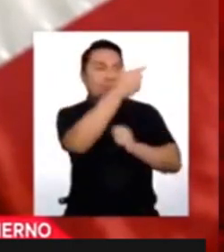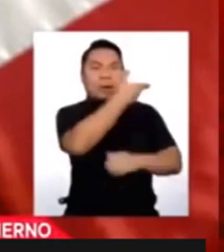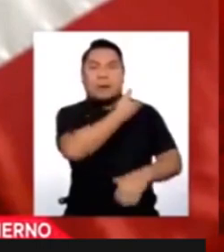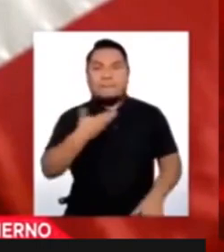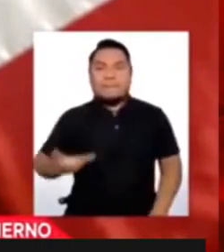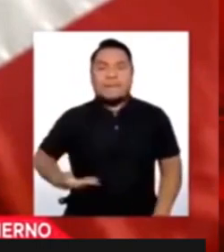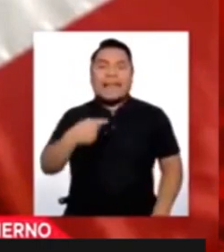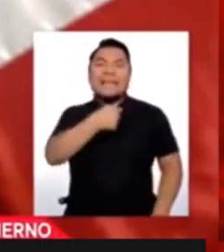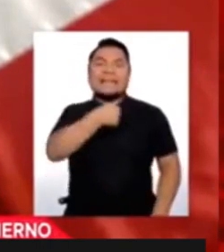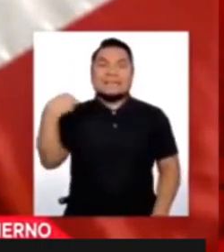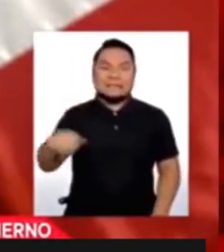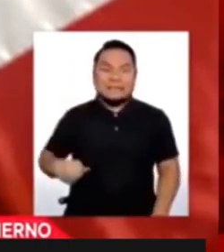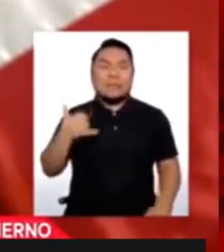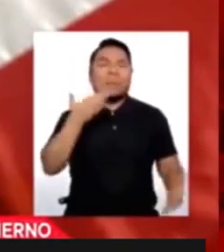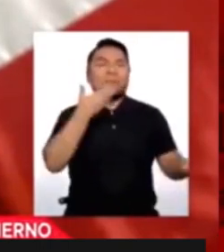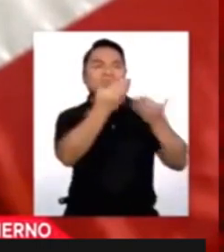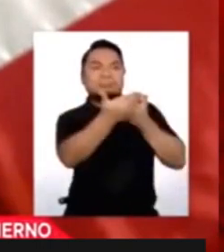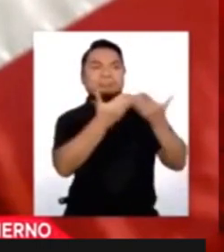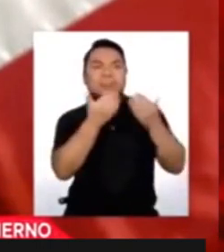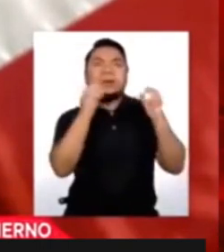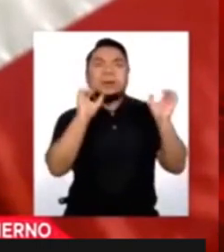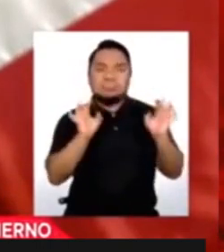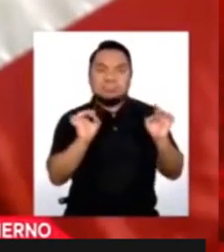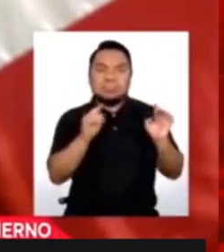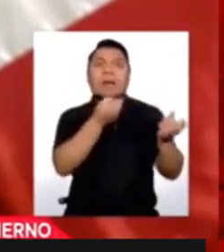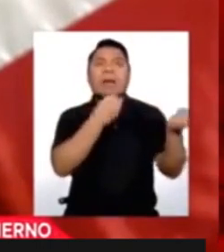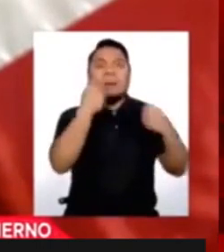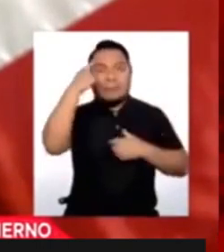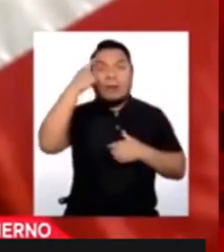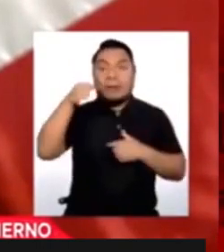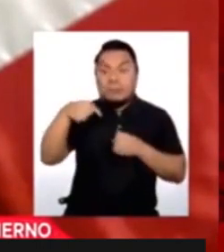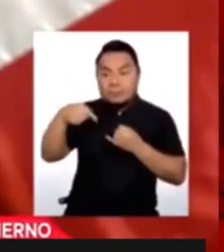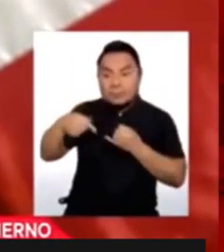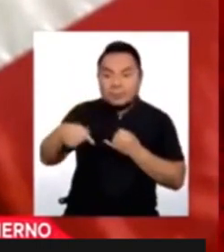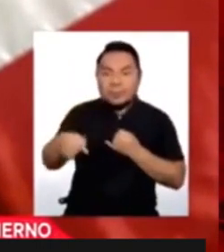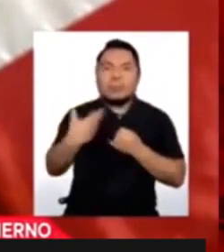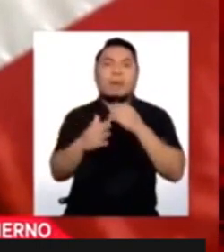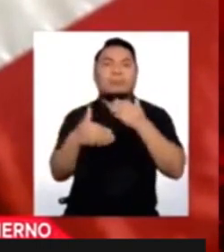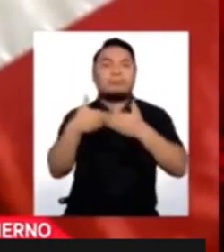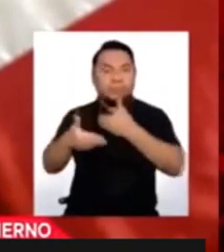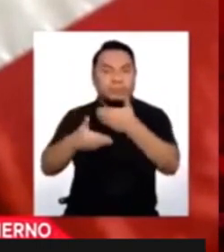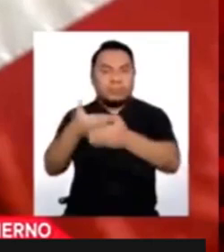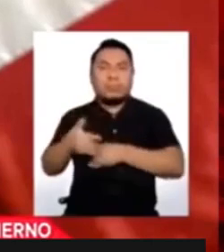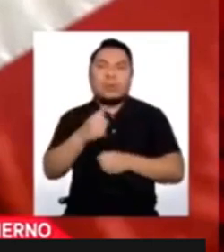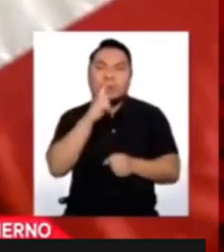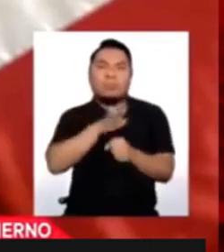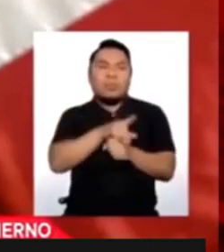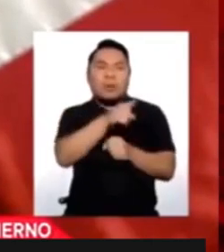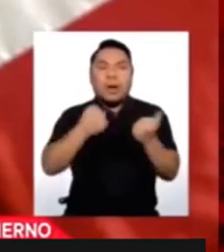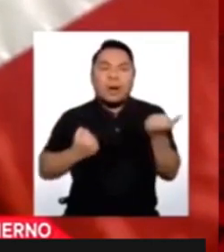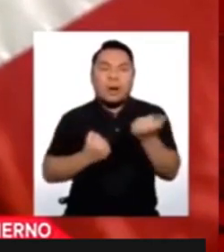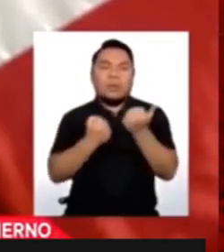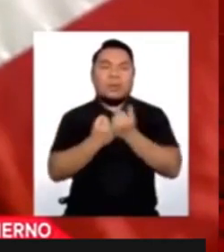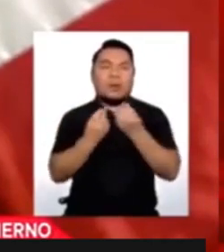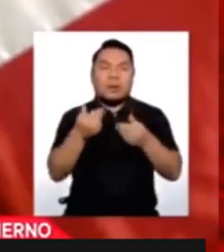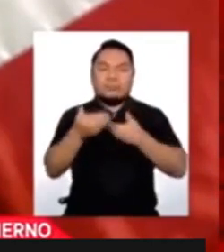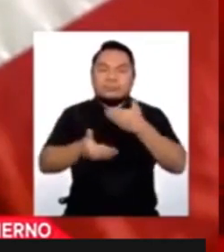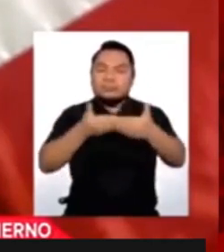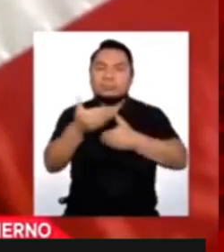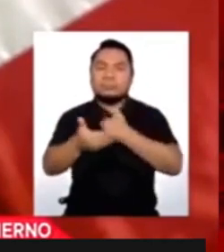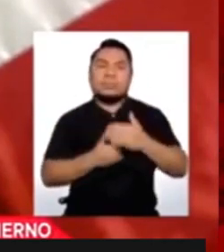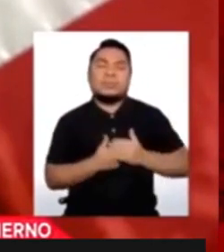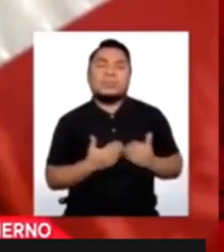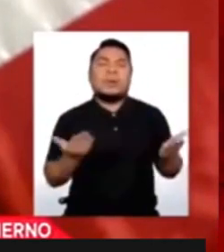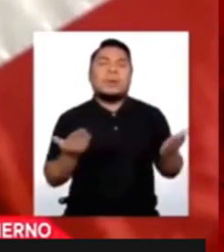el presidente chino, se va a ver en las próximas semanas, porque hay un compromiso de agilizar esta